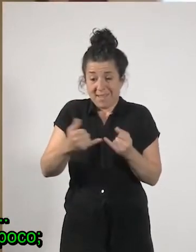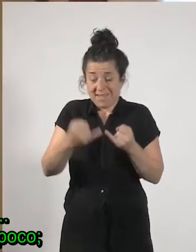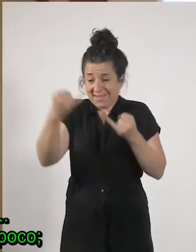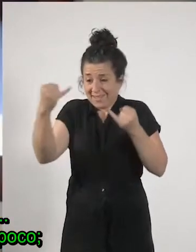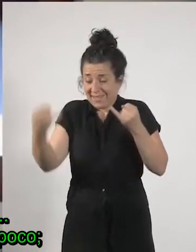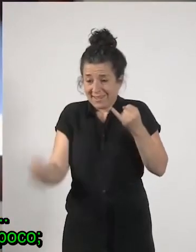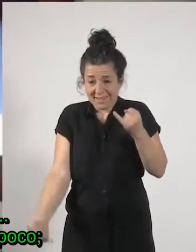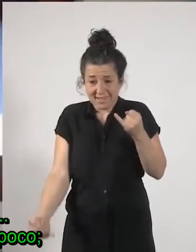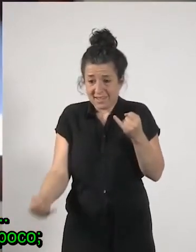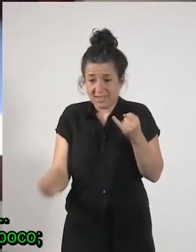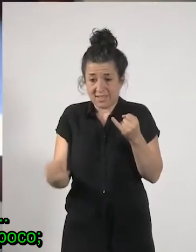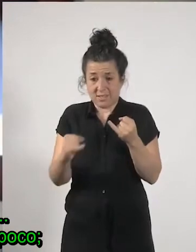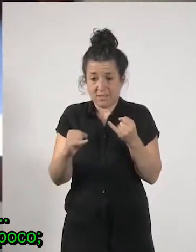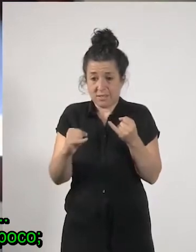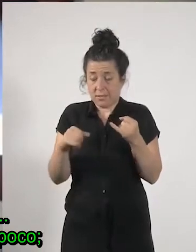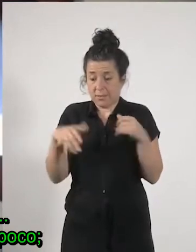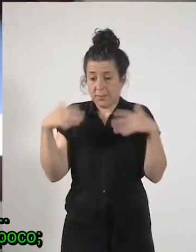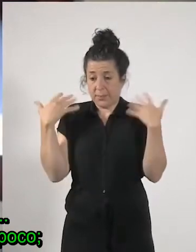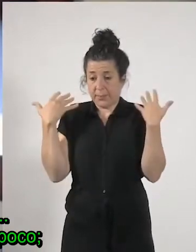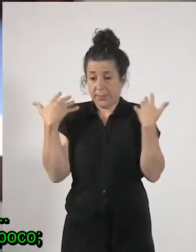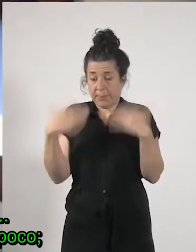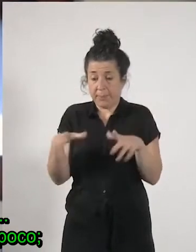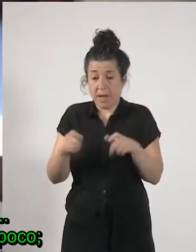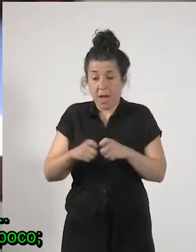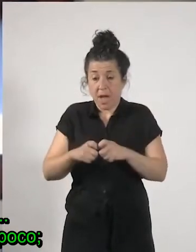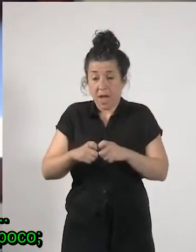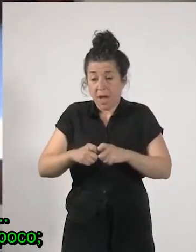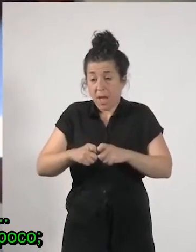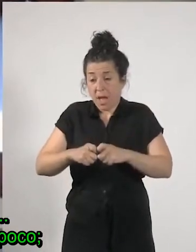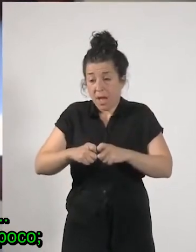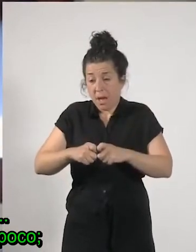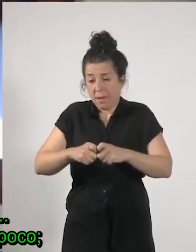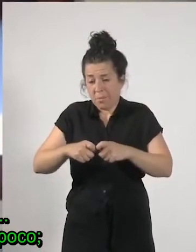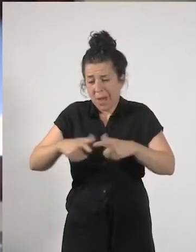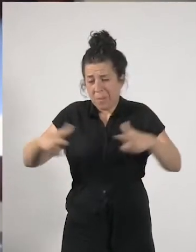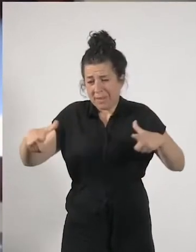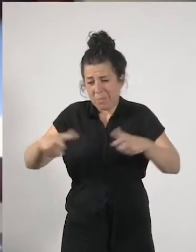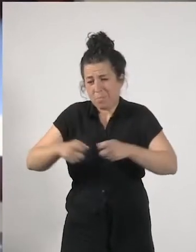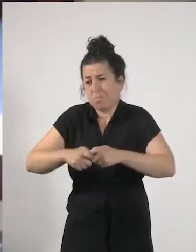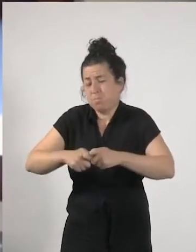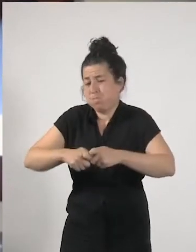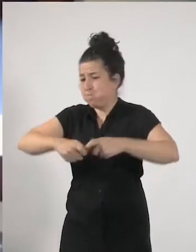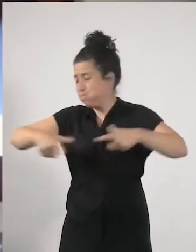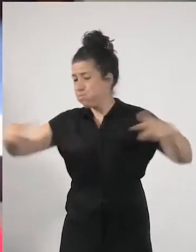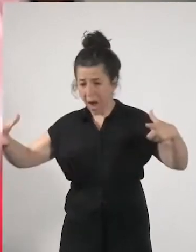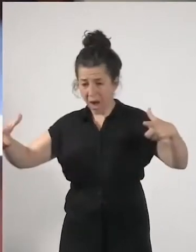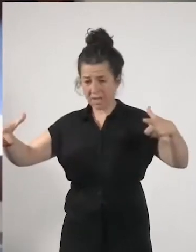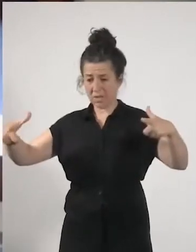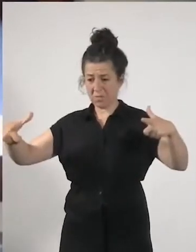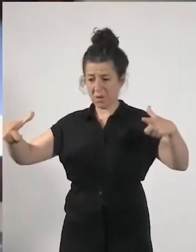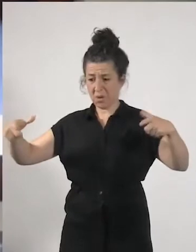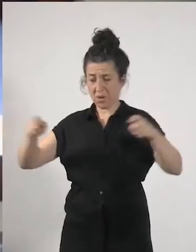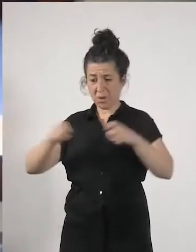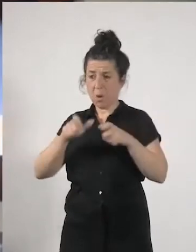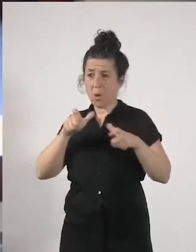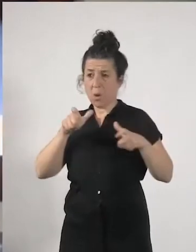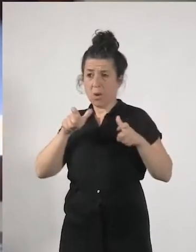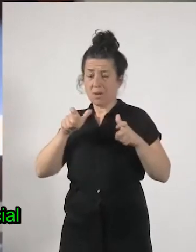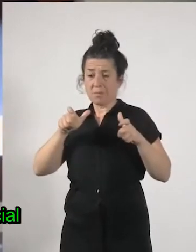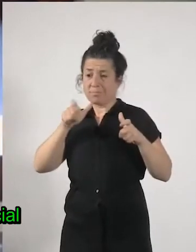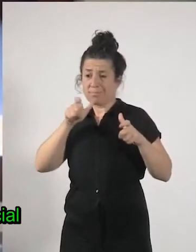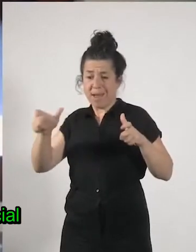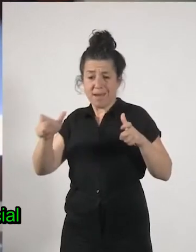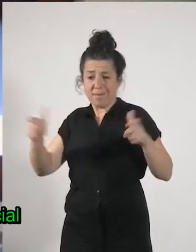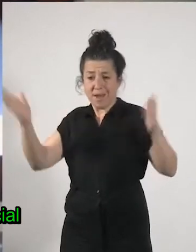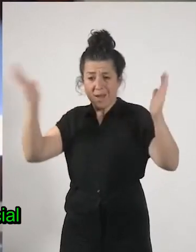muchísimo vamos va a aumentar es que decir muchísimo es poco o sea es que no hay una escala comparable